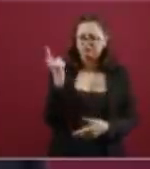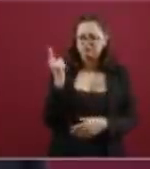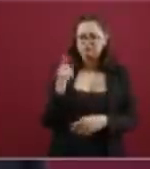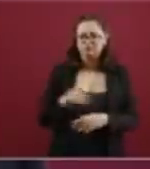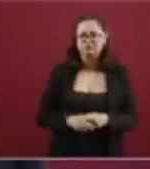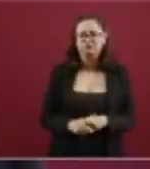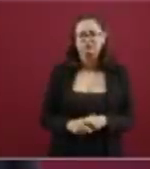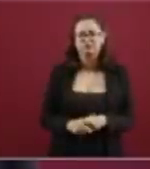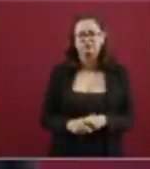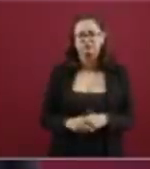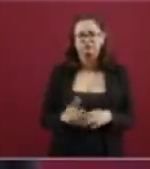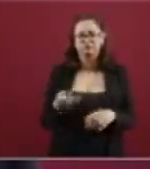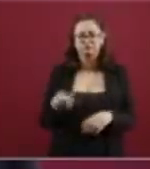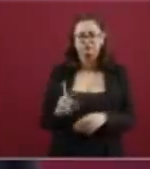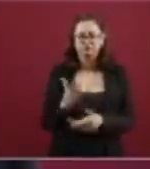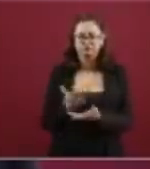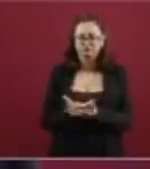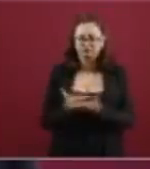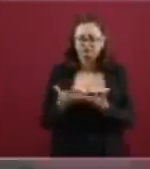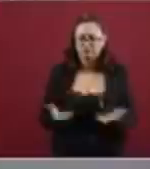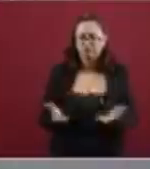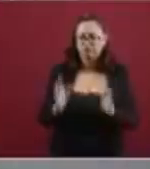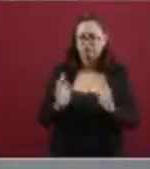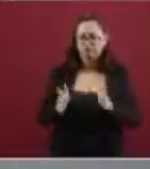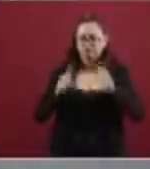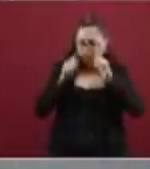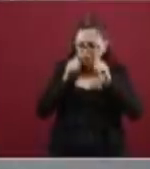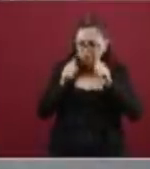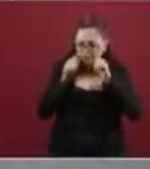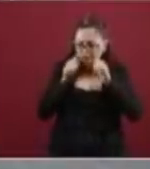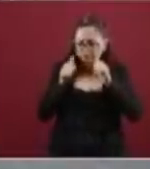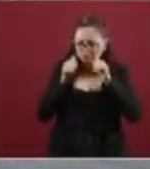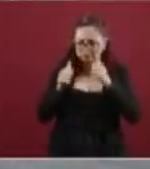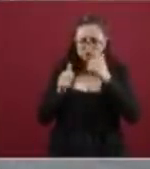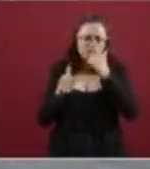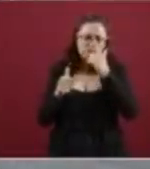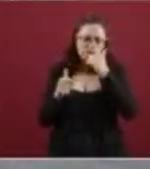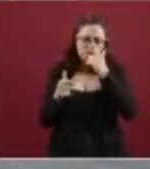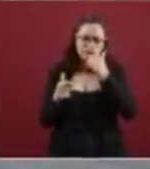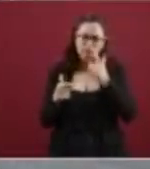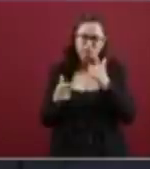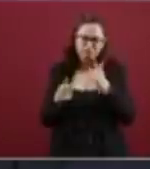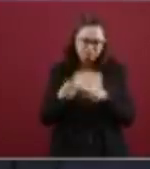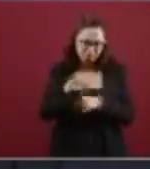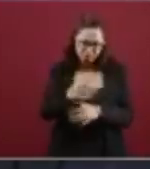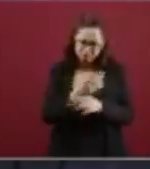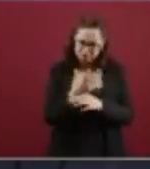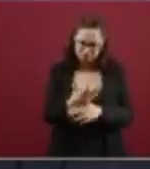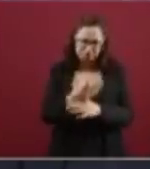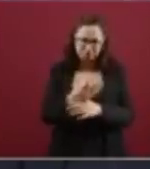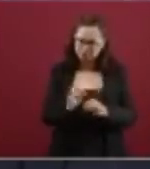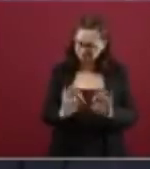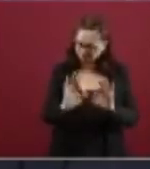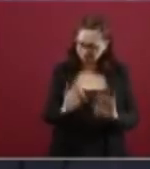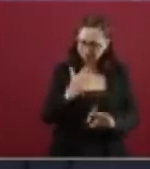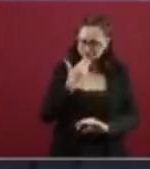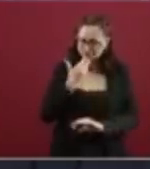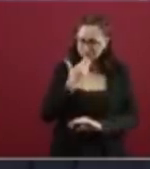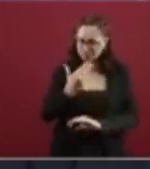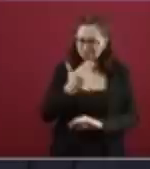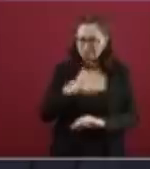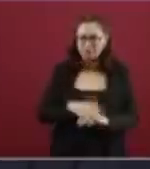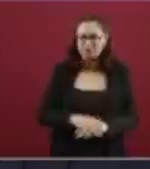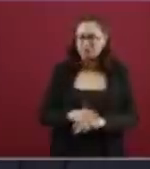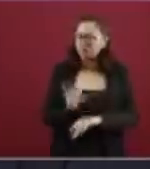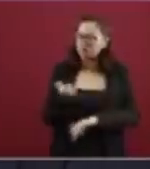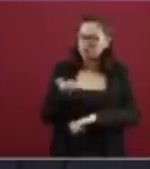ya atendiendo este tema. O sea, es correcta tu apreciación. Uno de los